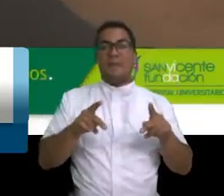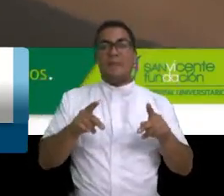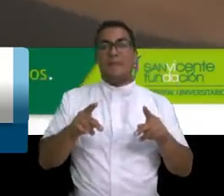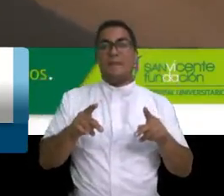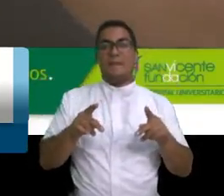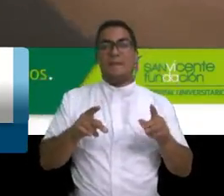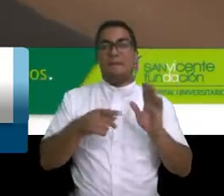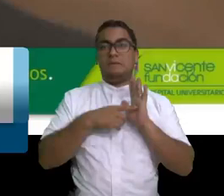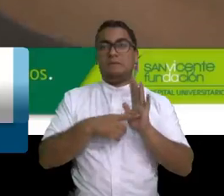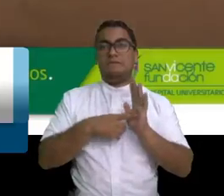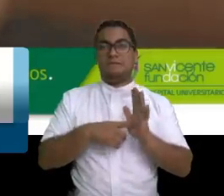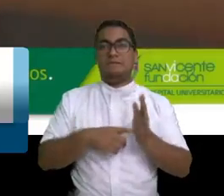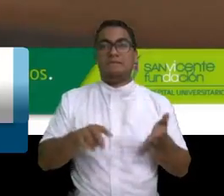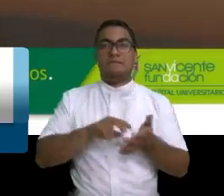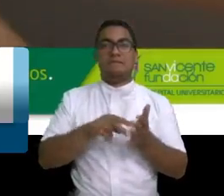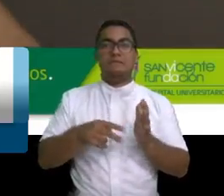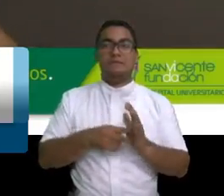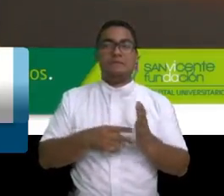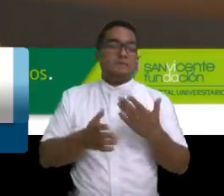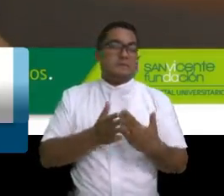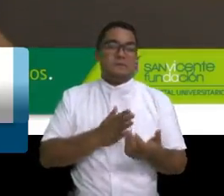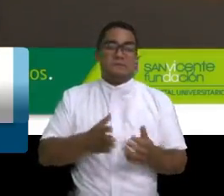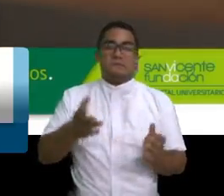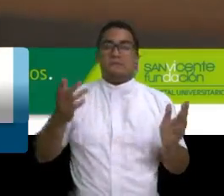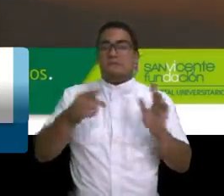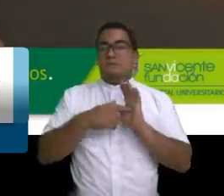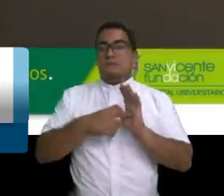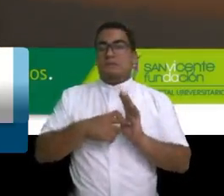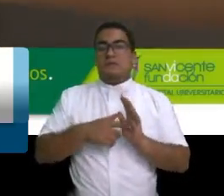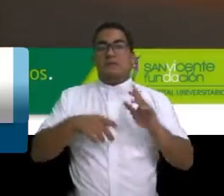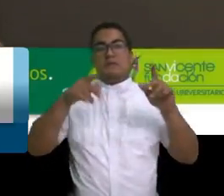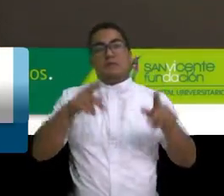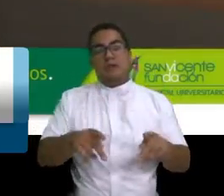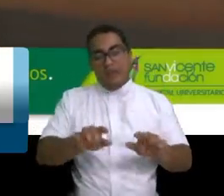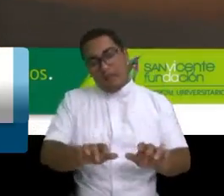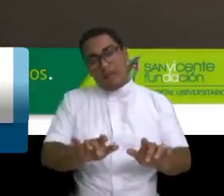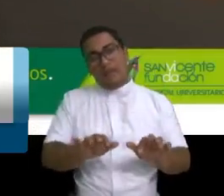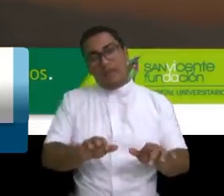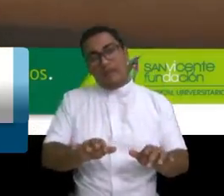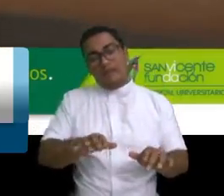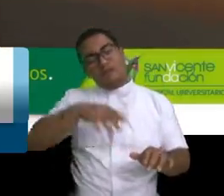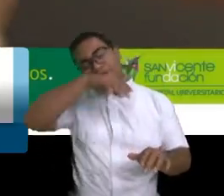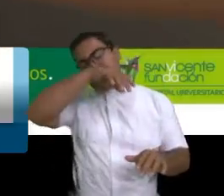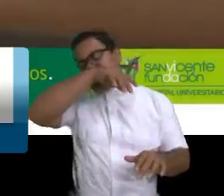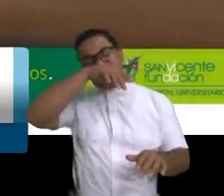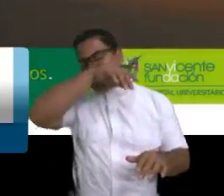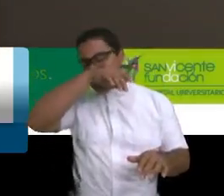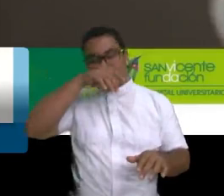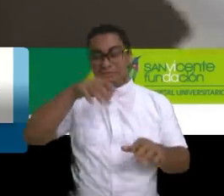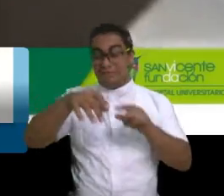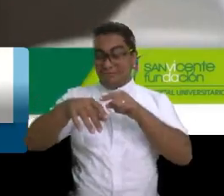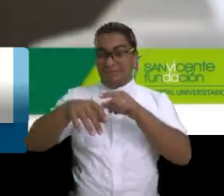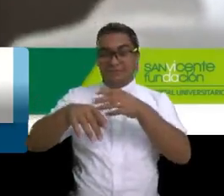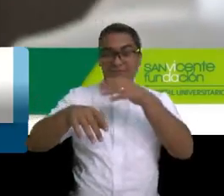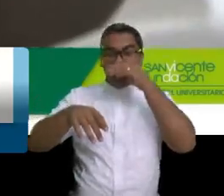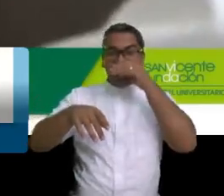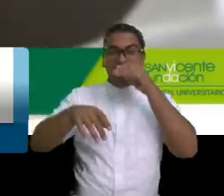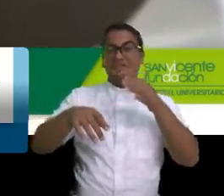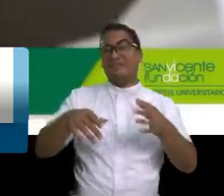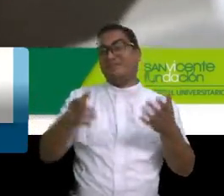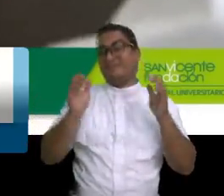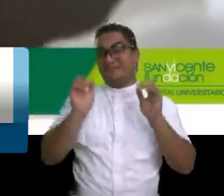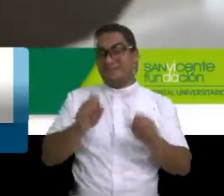sin estar claro que están tocándose la boca, porque uno está ingrido en la computadora, estás trabajando y te pasa la mano en la boca, sin necesidad de